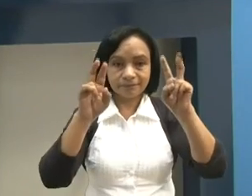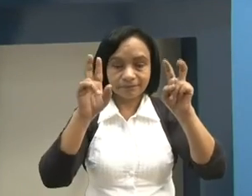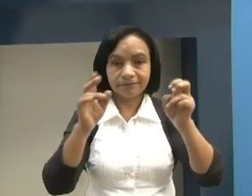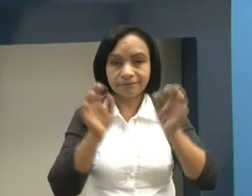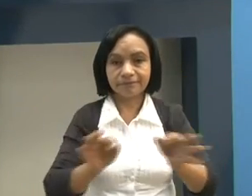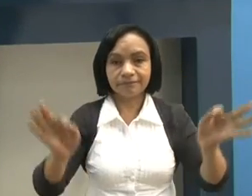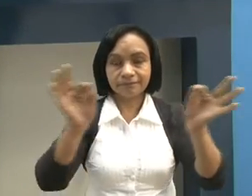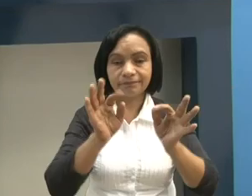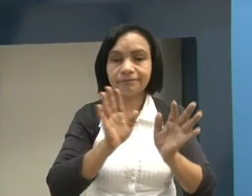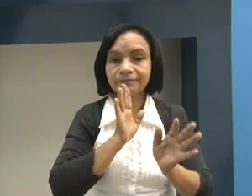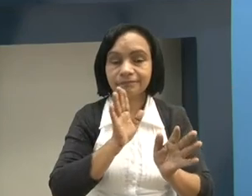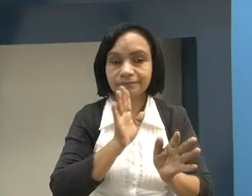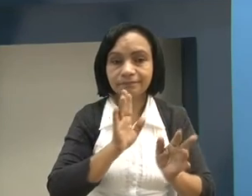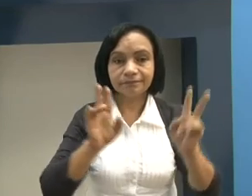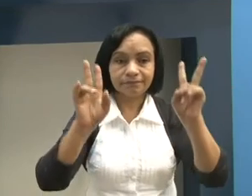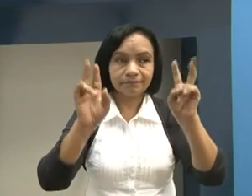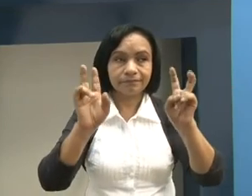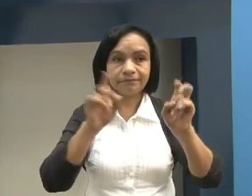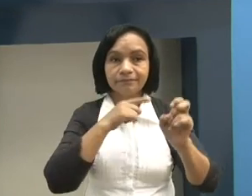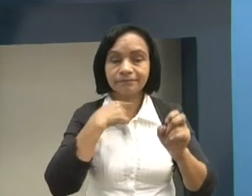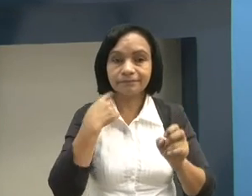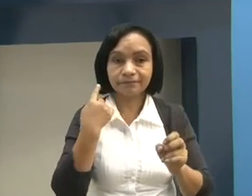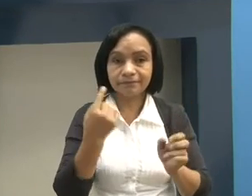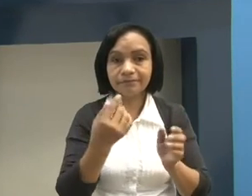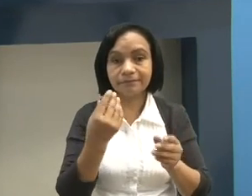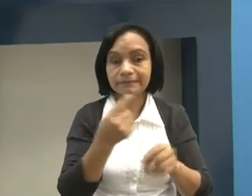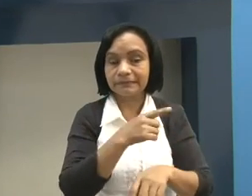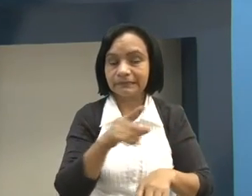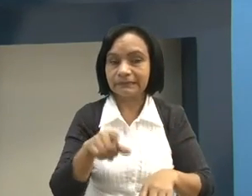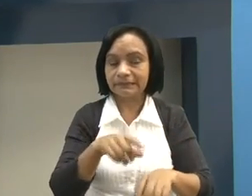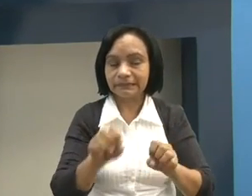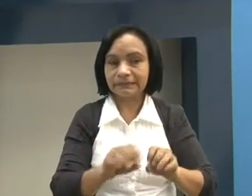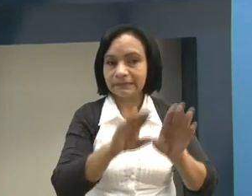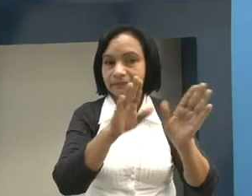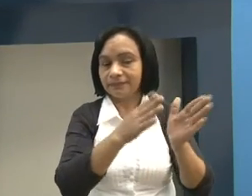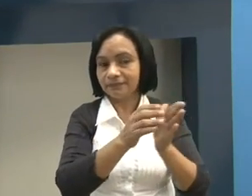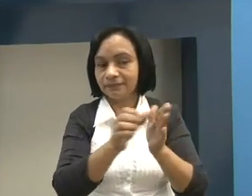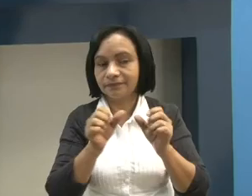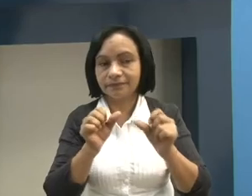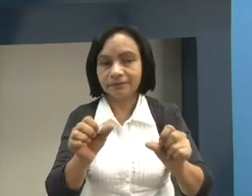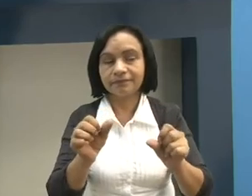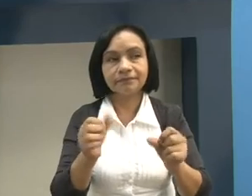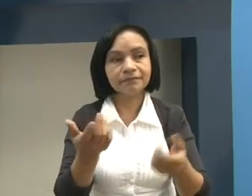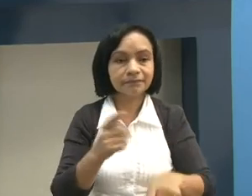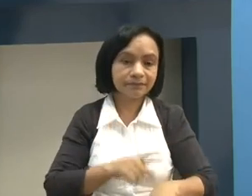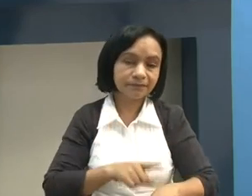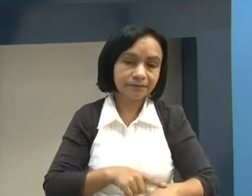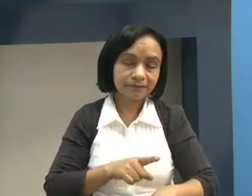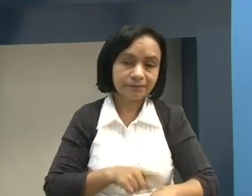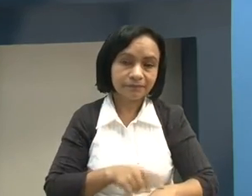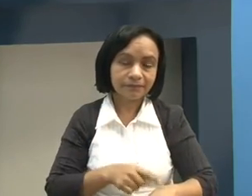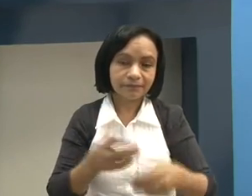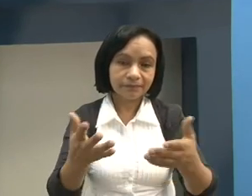apasionante. Y bueno, y hablar con usted del tema, en realidad que nos ocuparía bárbaramente toda la mañana, compañero. Diputado, ya el tiempo nos abraza. Ya,